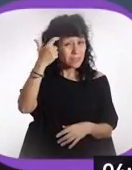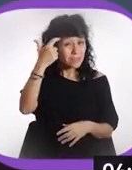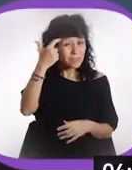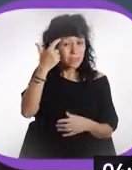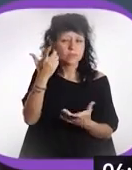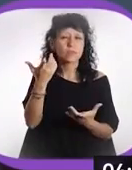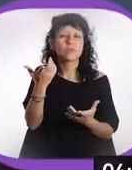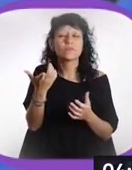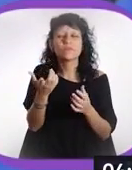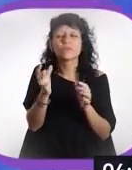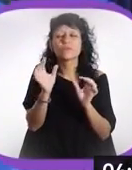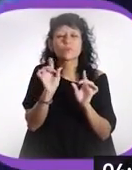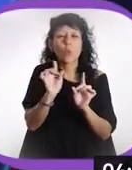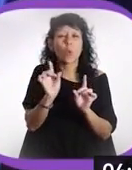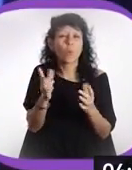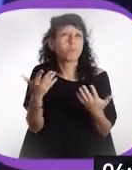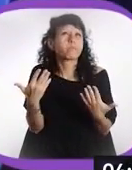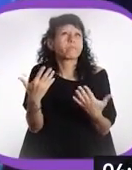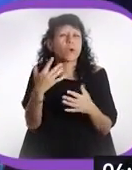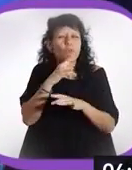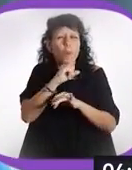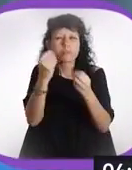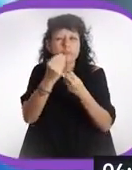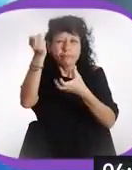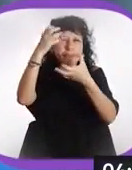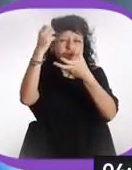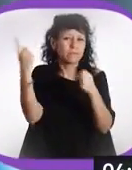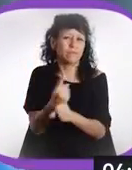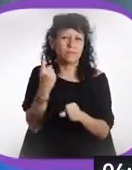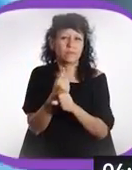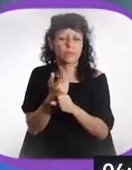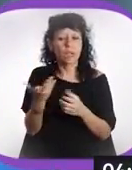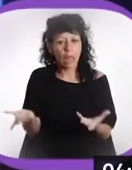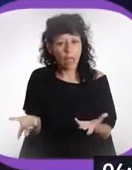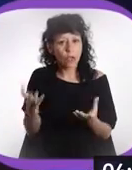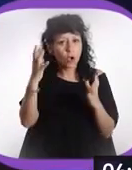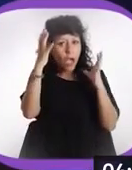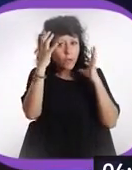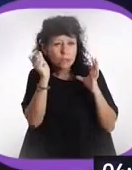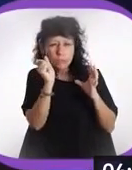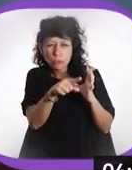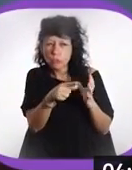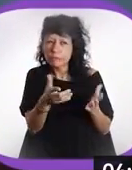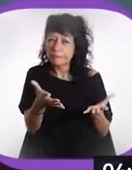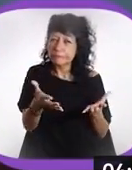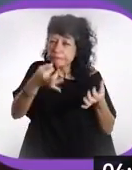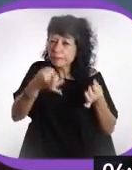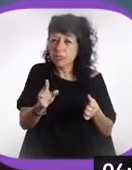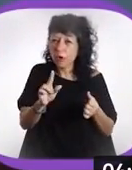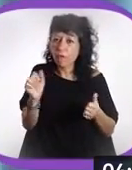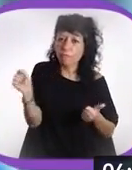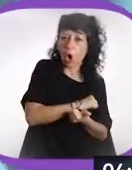gran suma de datos de estos discos. O sea que la información en la mente de Zeke debe ser inestable y podría ser borrada en cualquier momento. Una